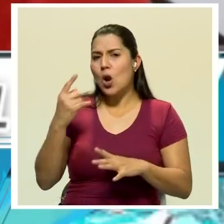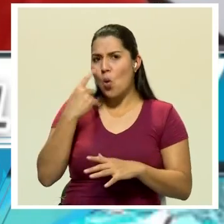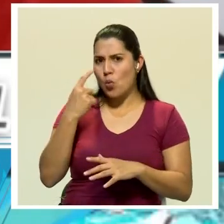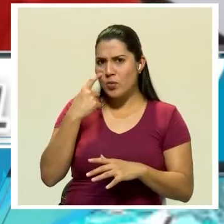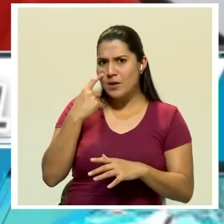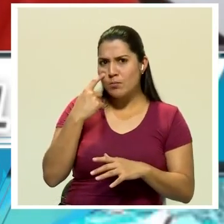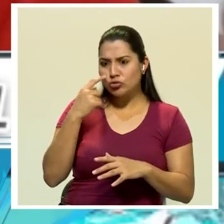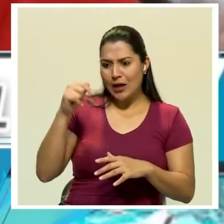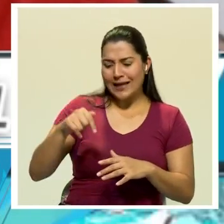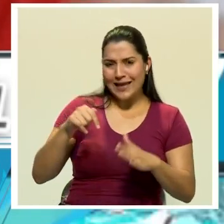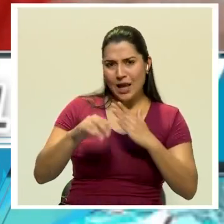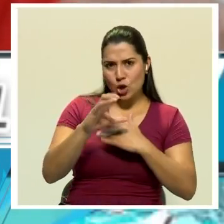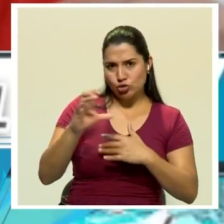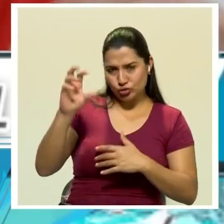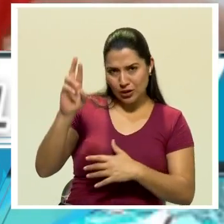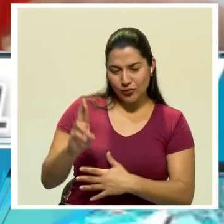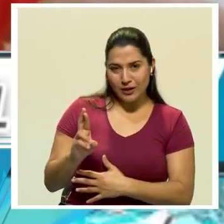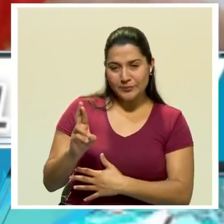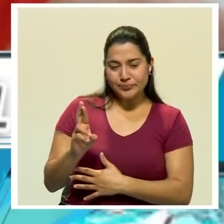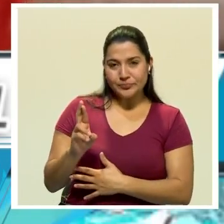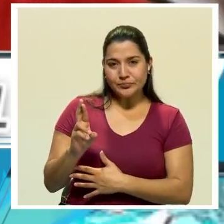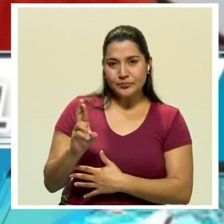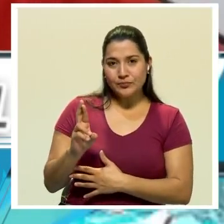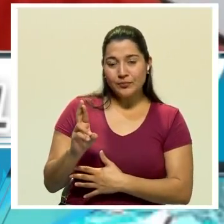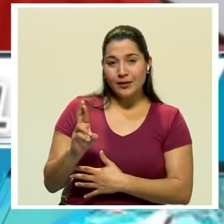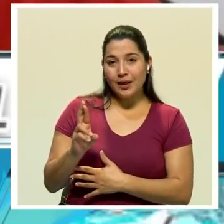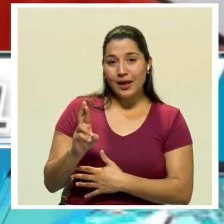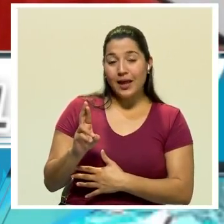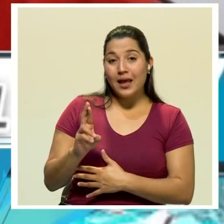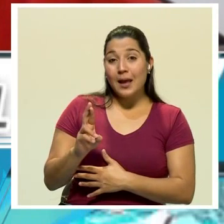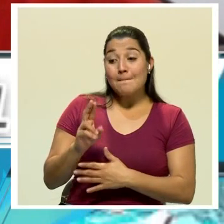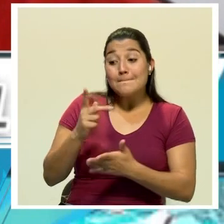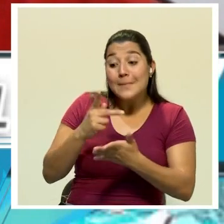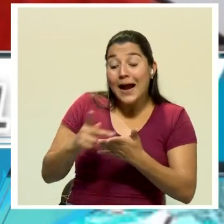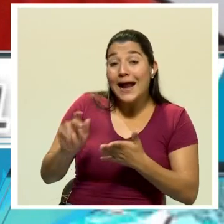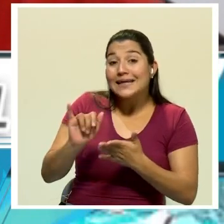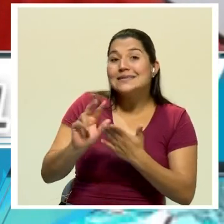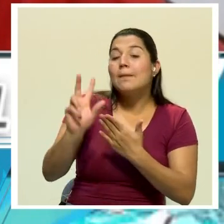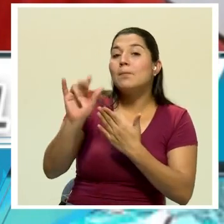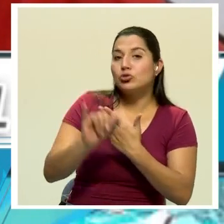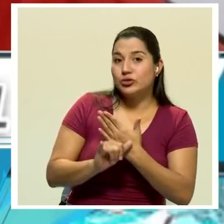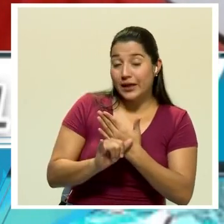nacionales el día de hoy, que eso, el repago de este proyecto pueda tener